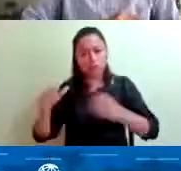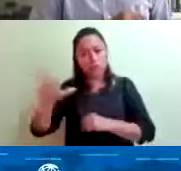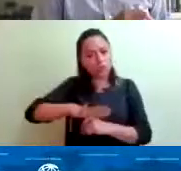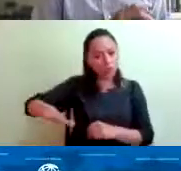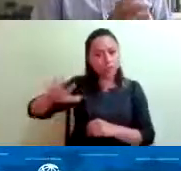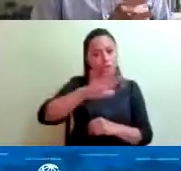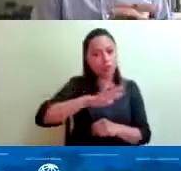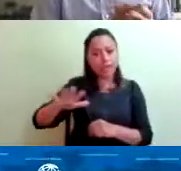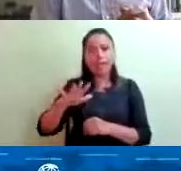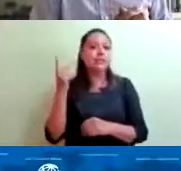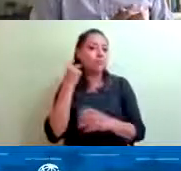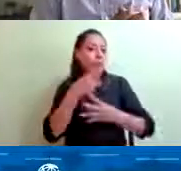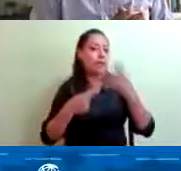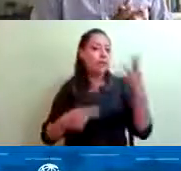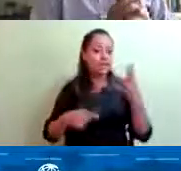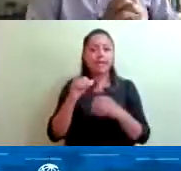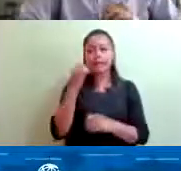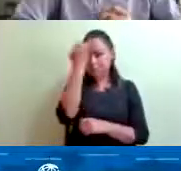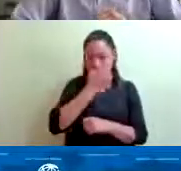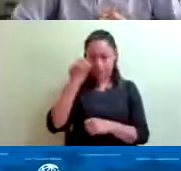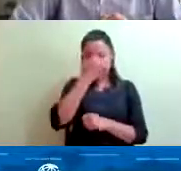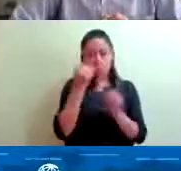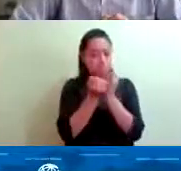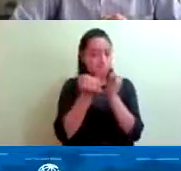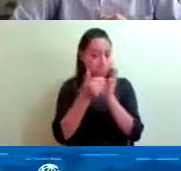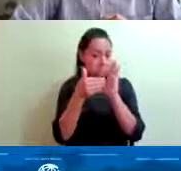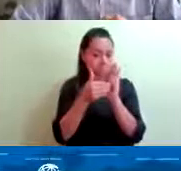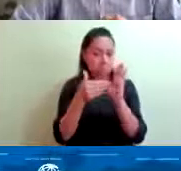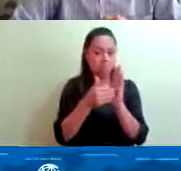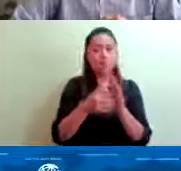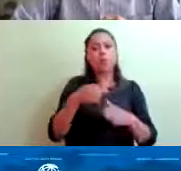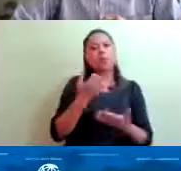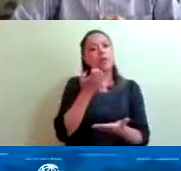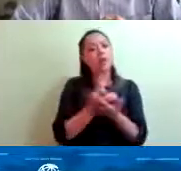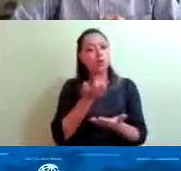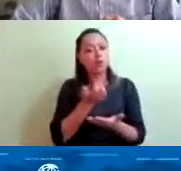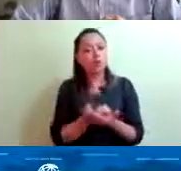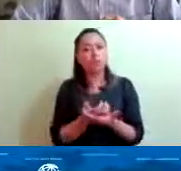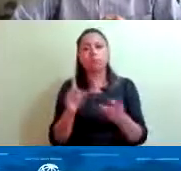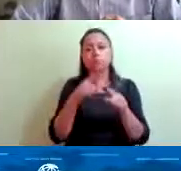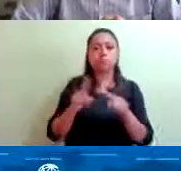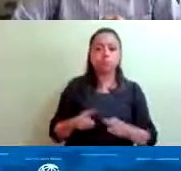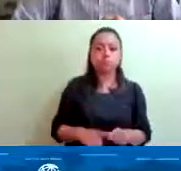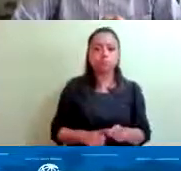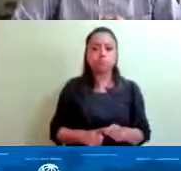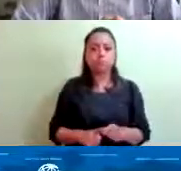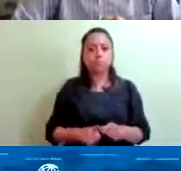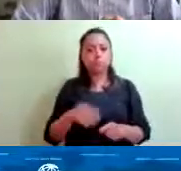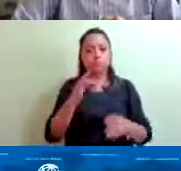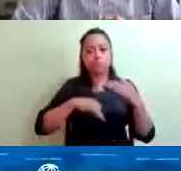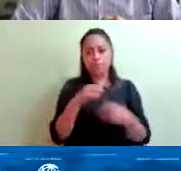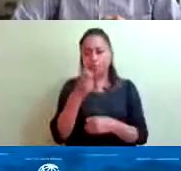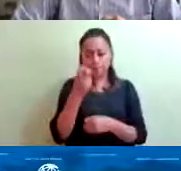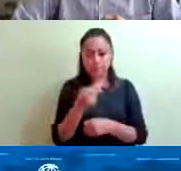analíticos. Asimismo, es punto focal de economía circular y resiliencia en aguas urbanas, lo cual, por cierto, viene mucho al caso dado